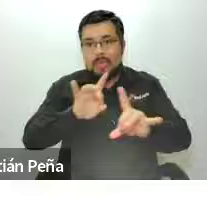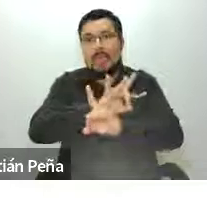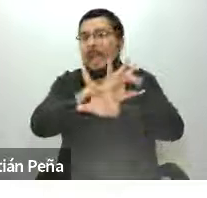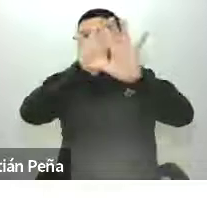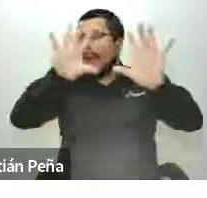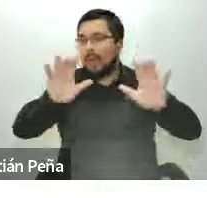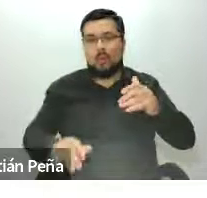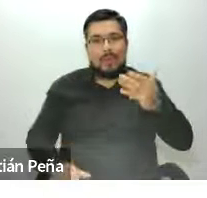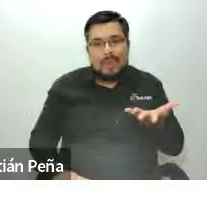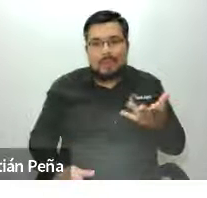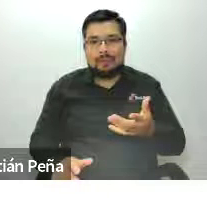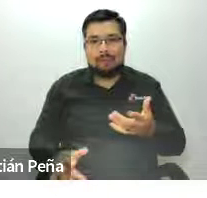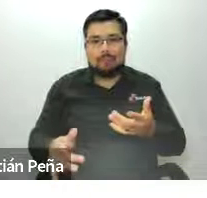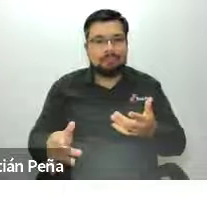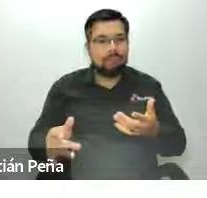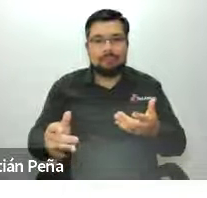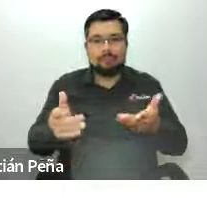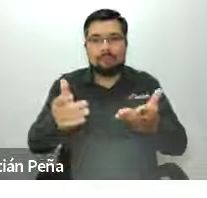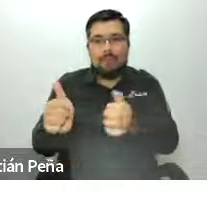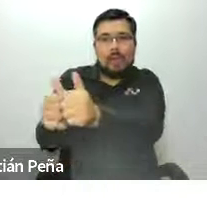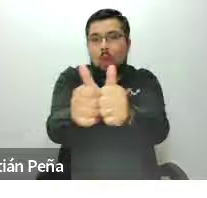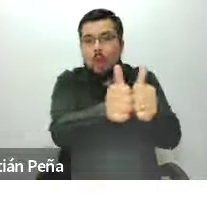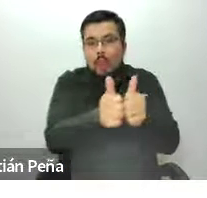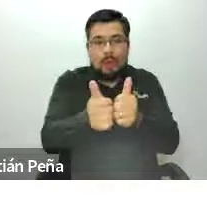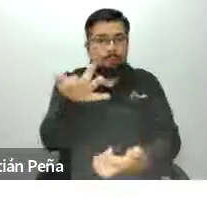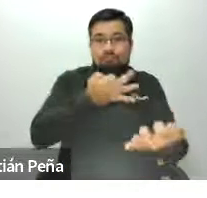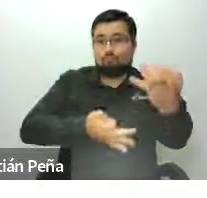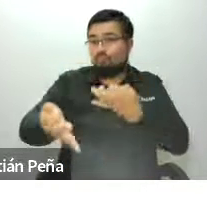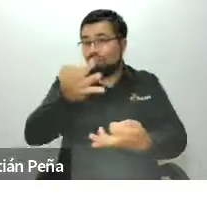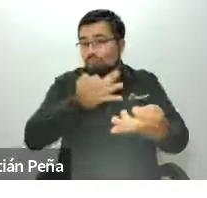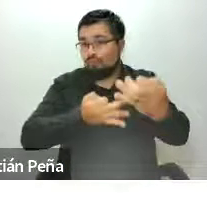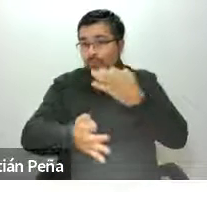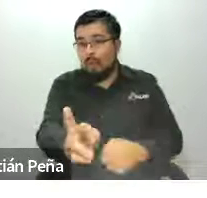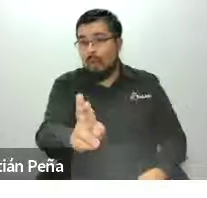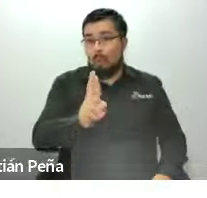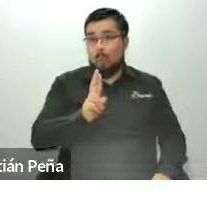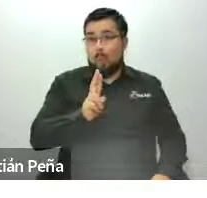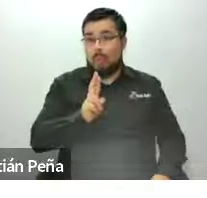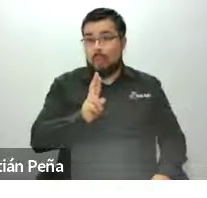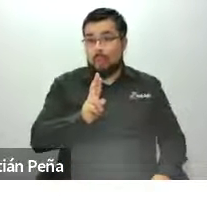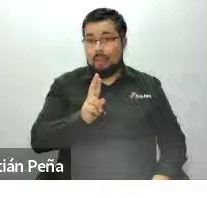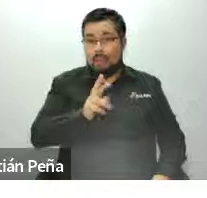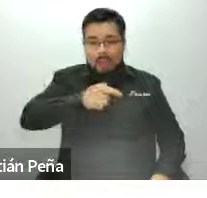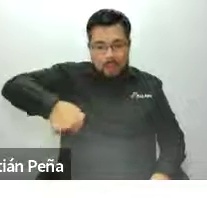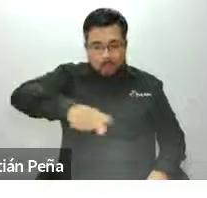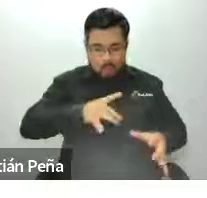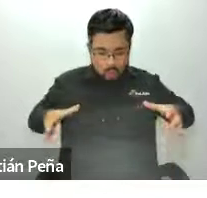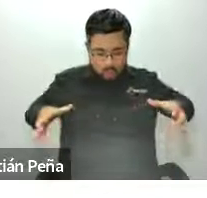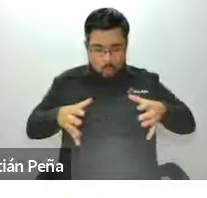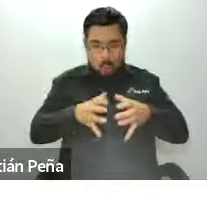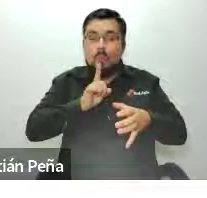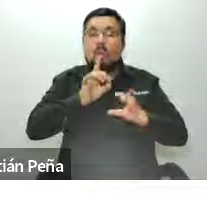también respuestas de nuestros colegas en ese momento, también a las que éramos del equipo, que éramos de la educación especial, ¿no es cierto?, más